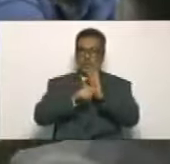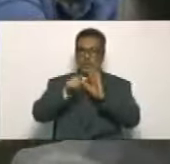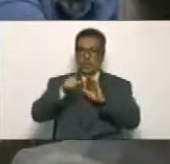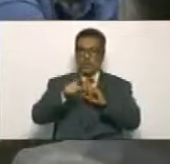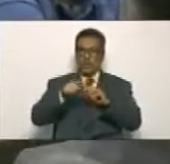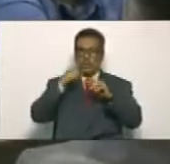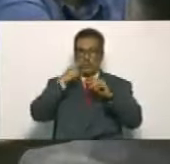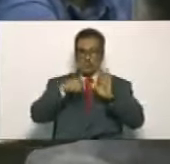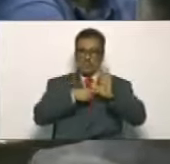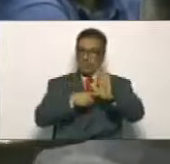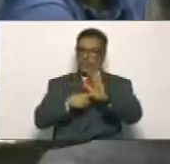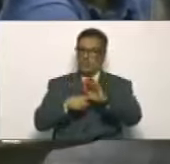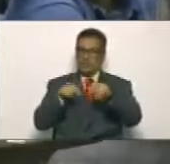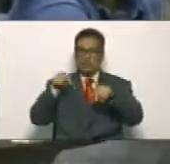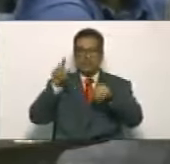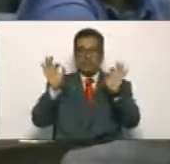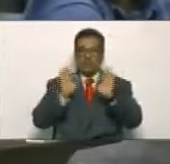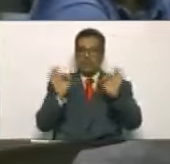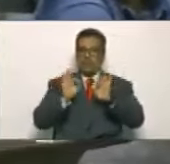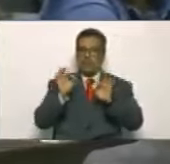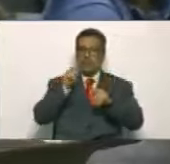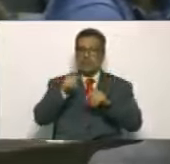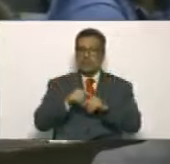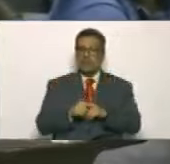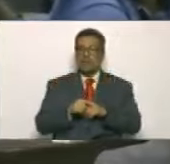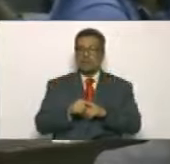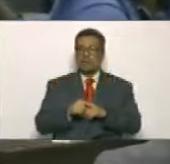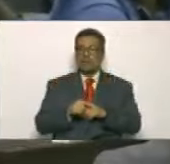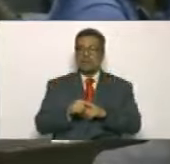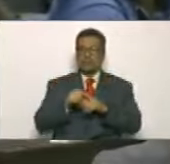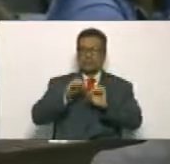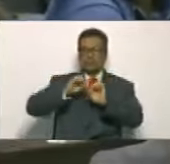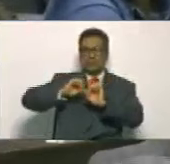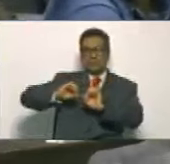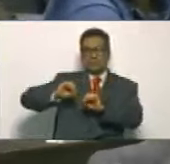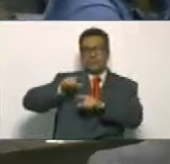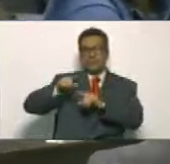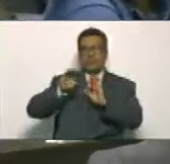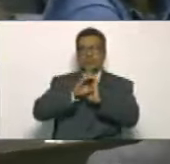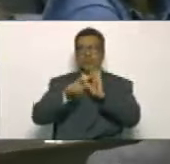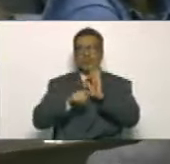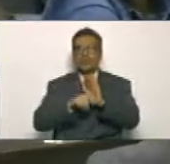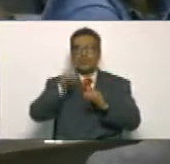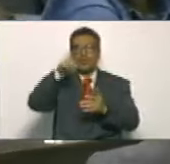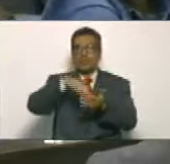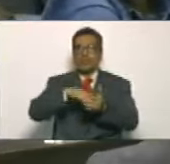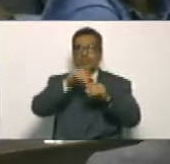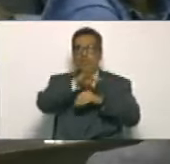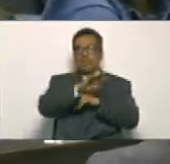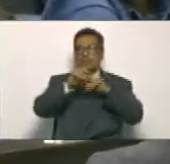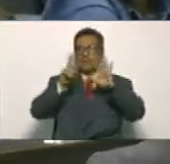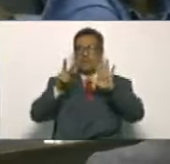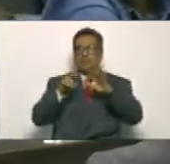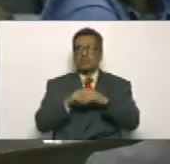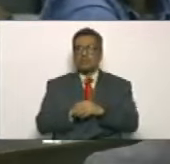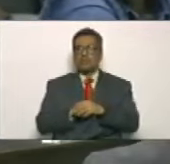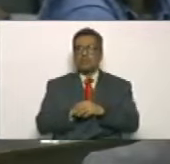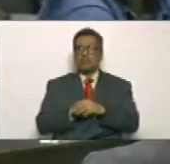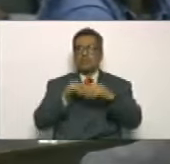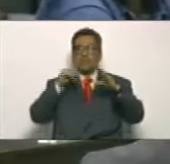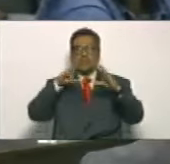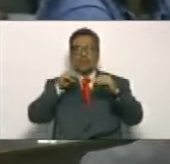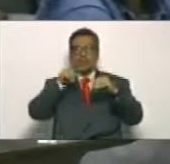nos visibilizaron a nosotros, sino que eran despectivas. Hubo una constitución en 1957 que